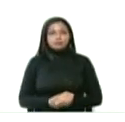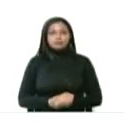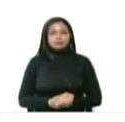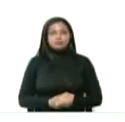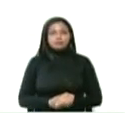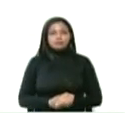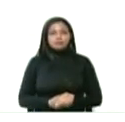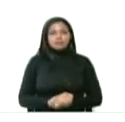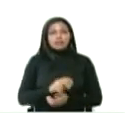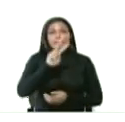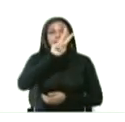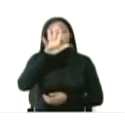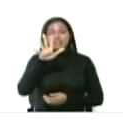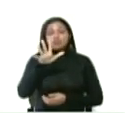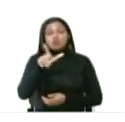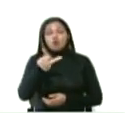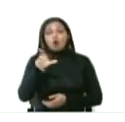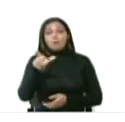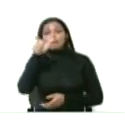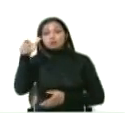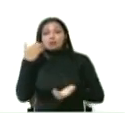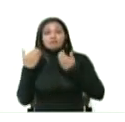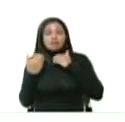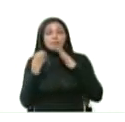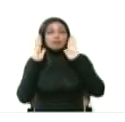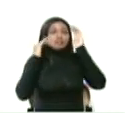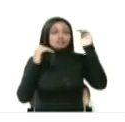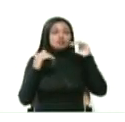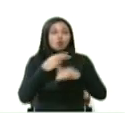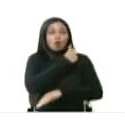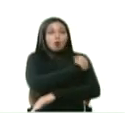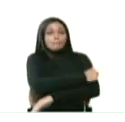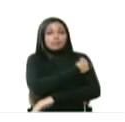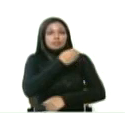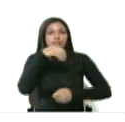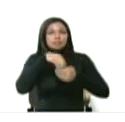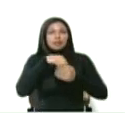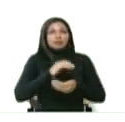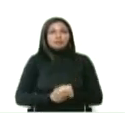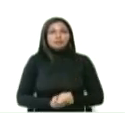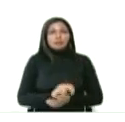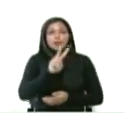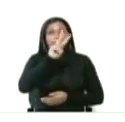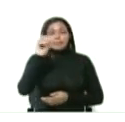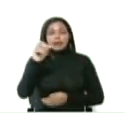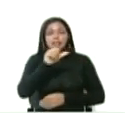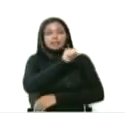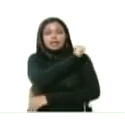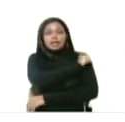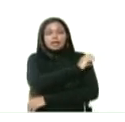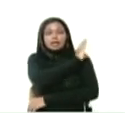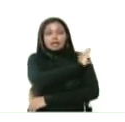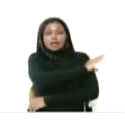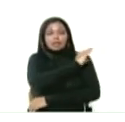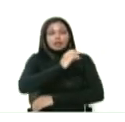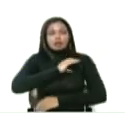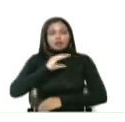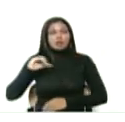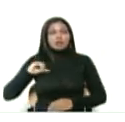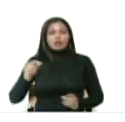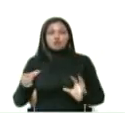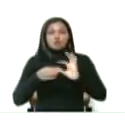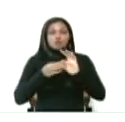integral, 25 casos los estamos atendiendo en hospitales, 20 en clínicas privadas en perfecta comunión